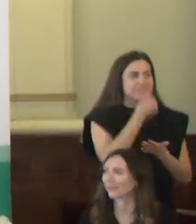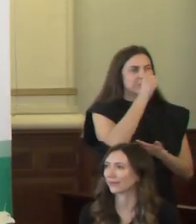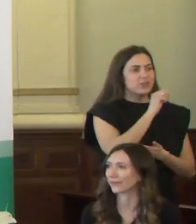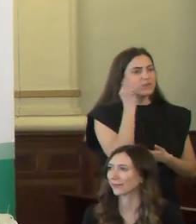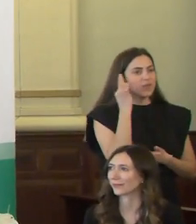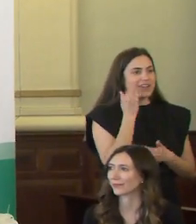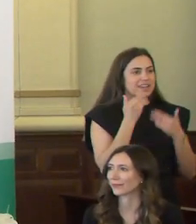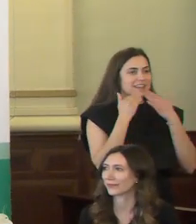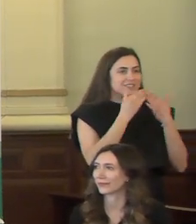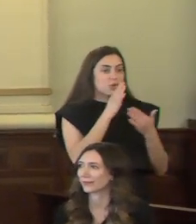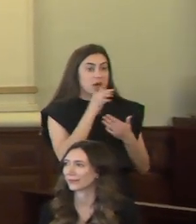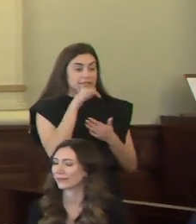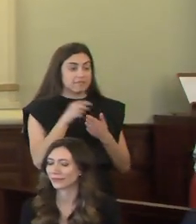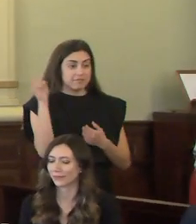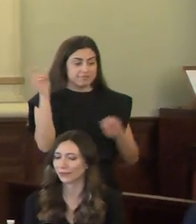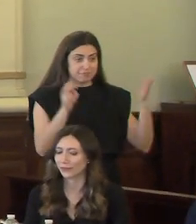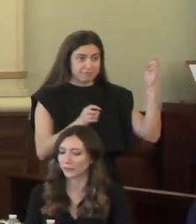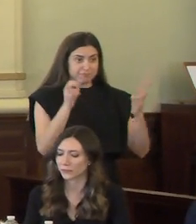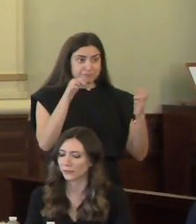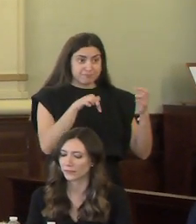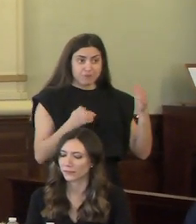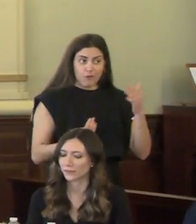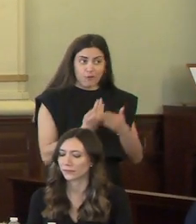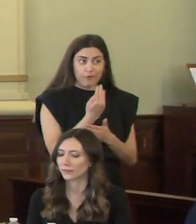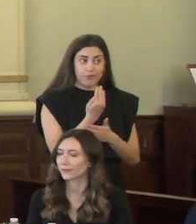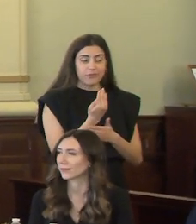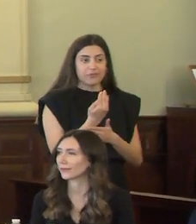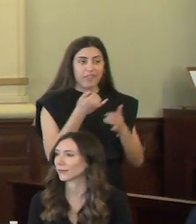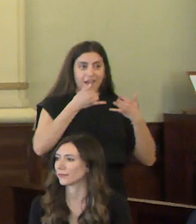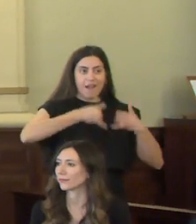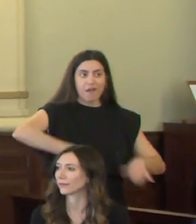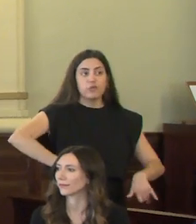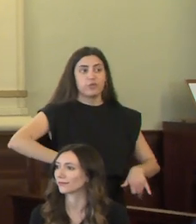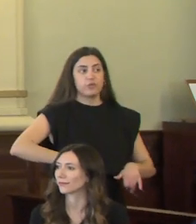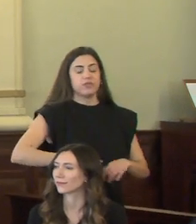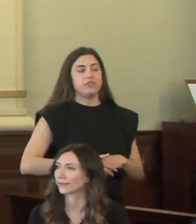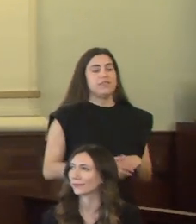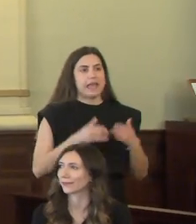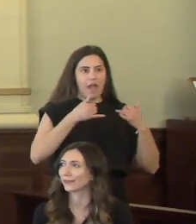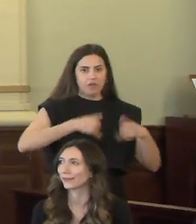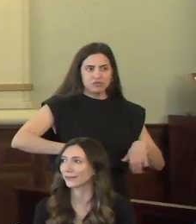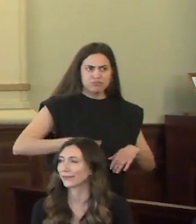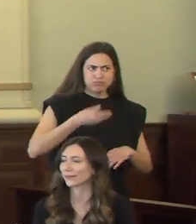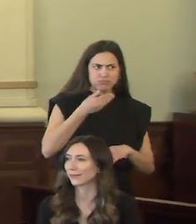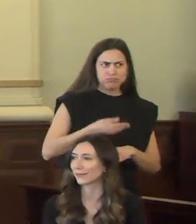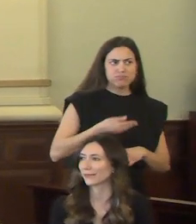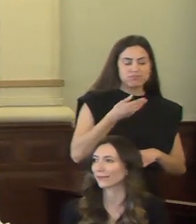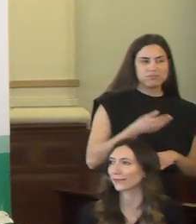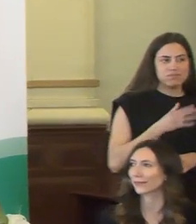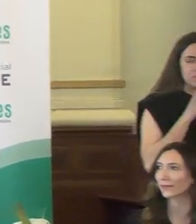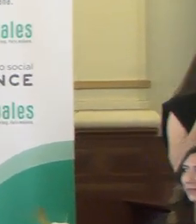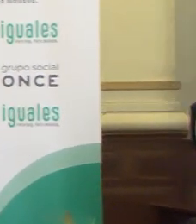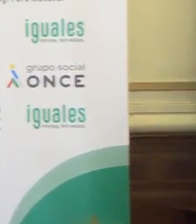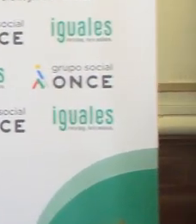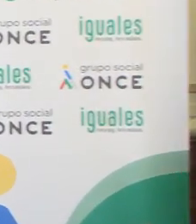Gracias por querer acompañarnos hoy en este acto importante, no solo para ti,